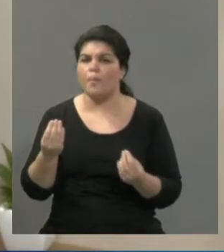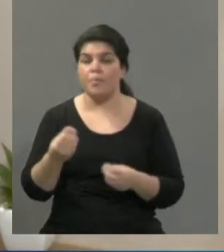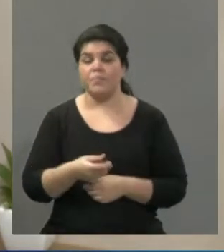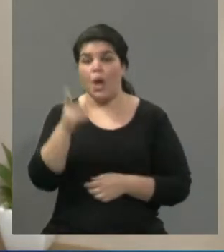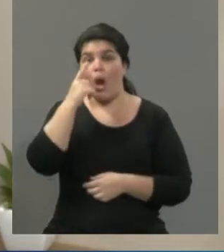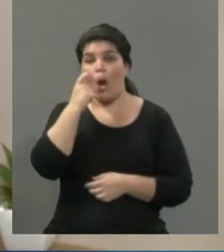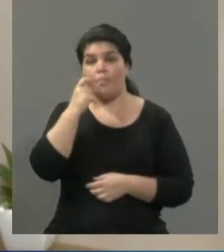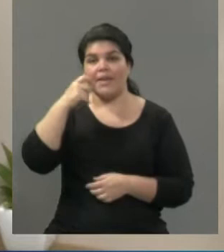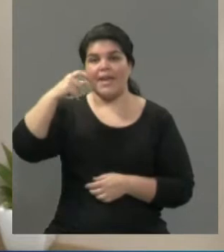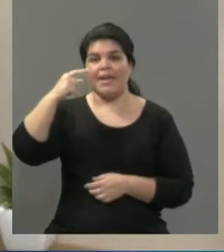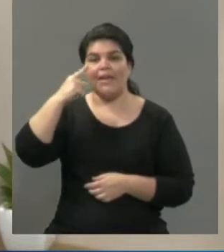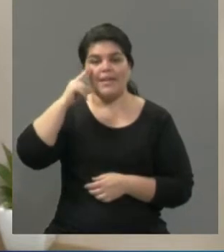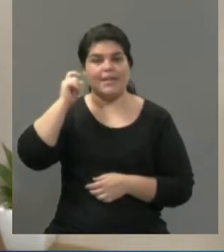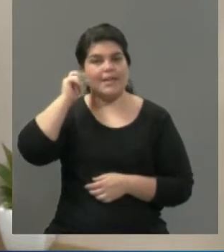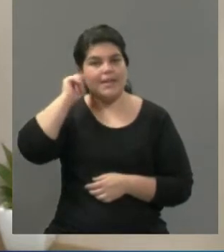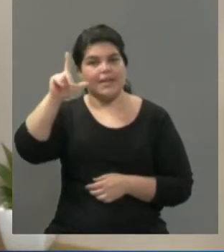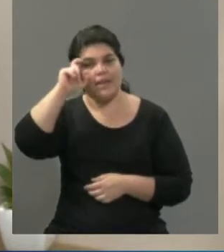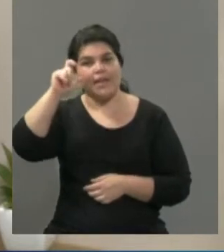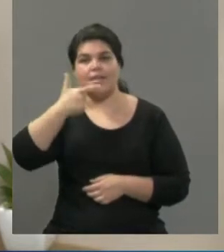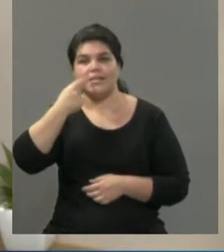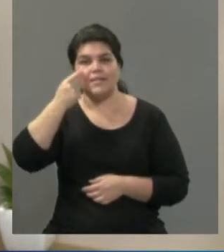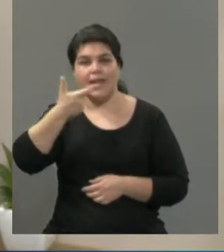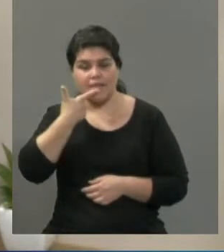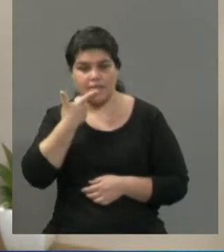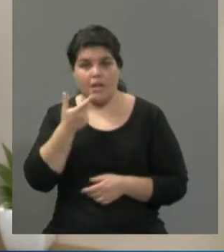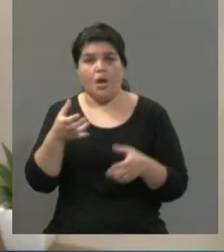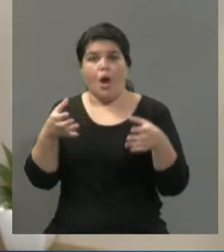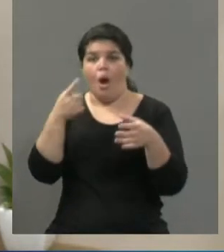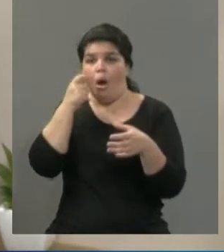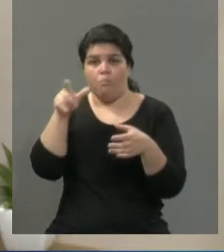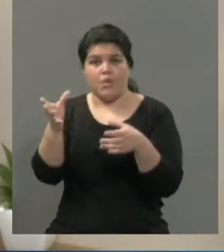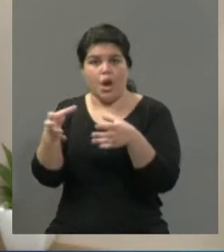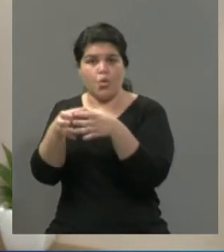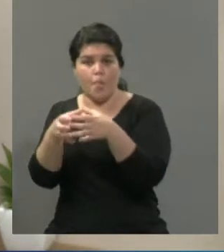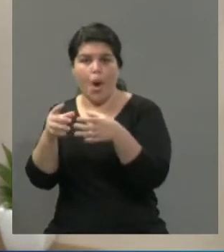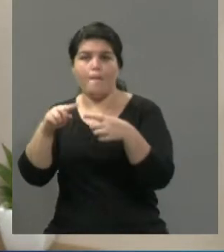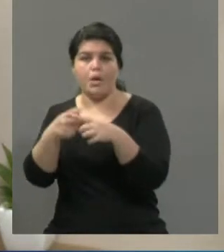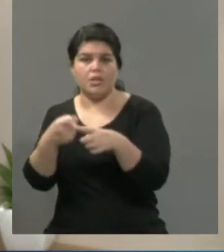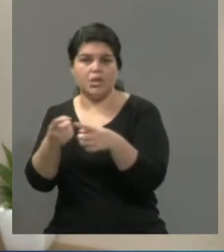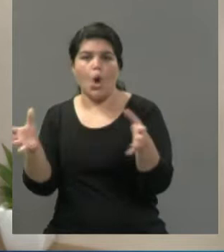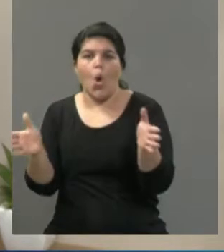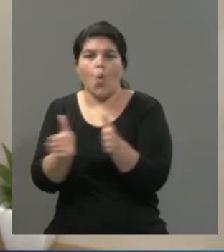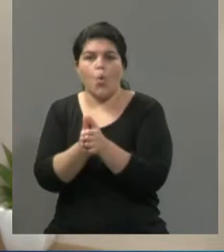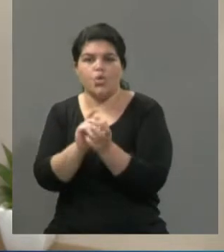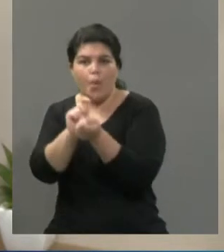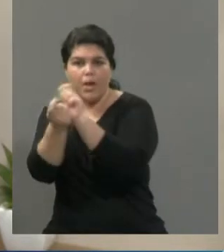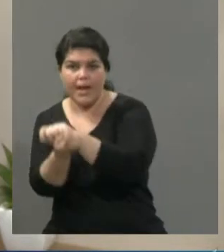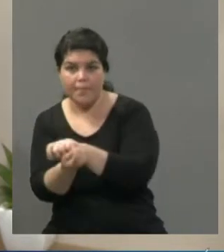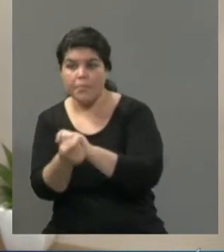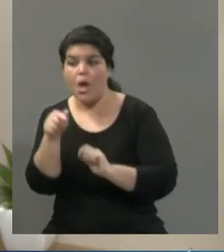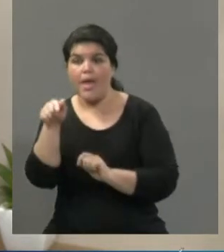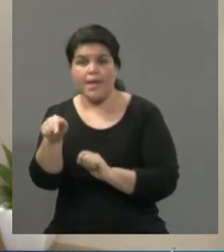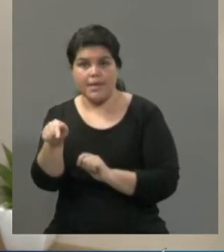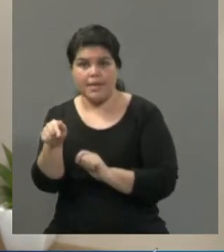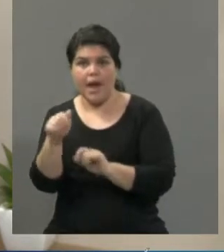el diputado nacional de Juntos por el Cambio, insinúa otra vez en redes sociales que las visitas de Florencia Peña y